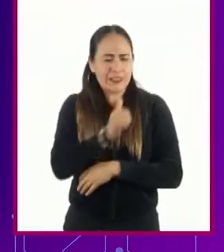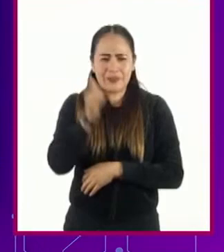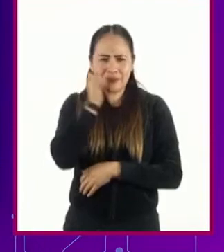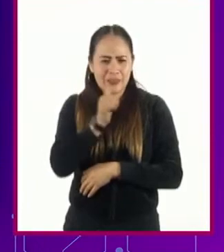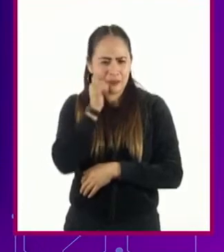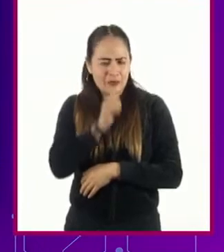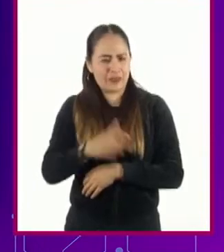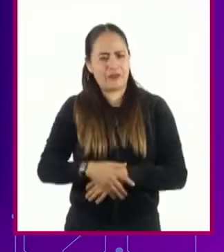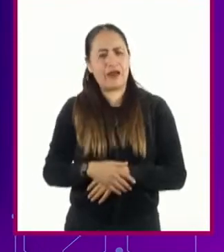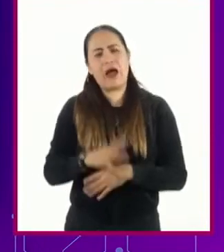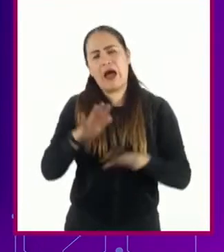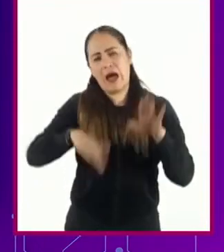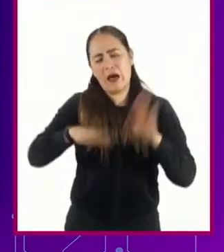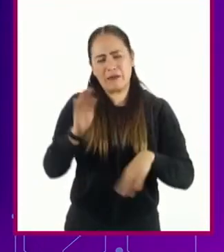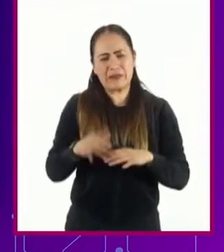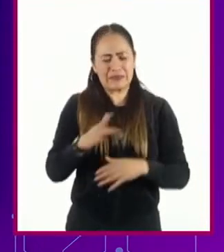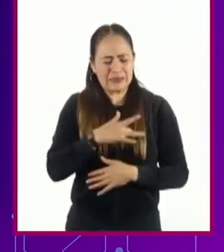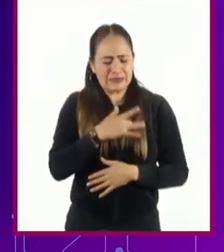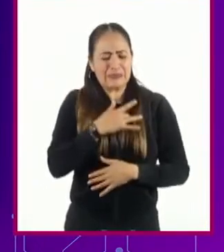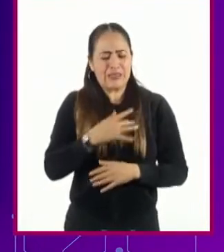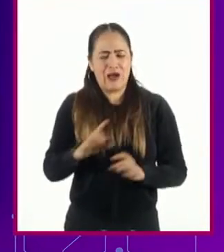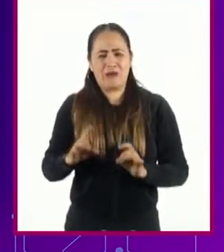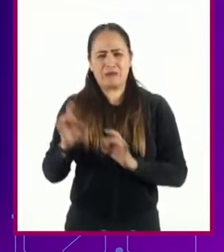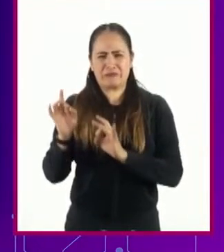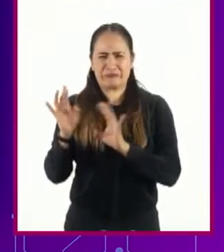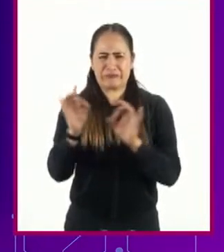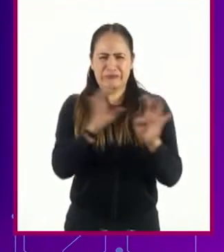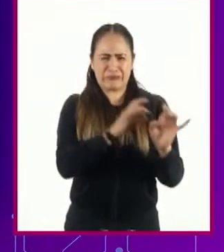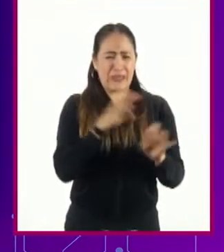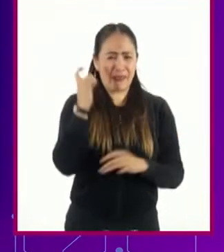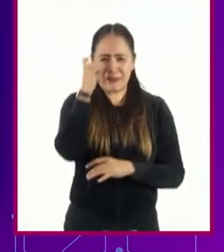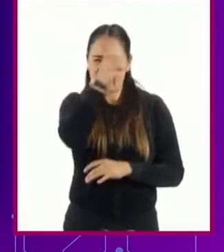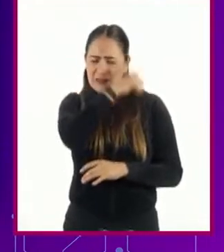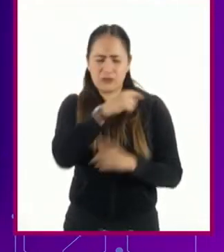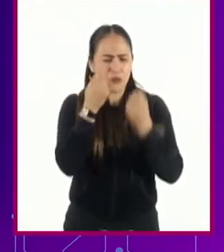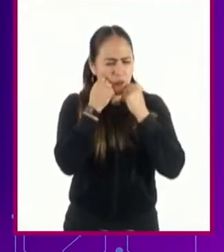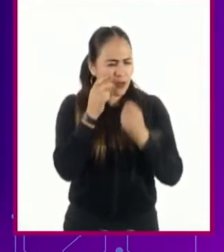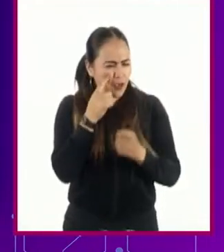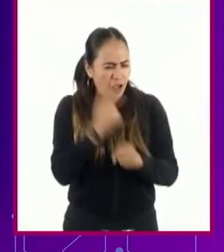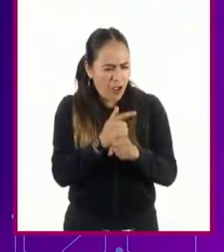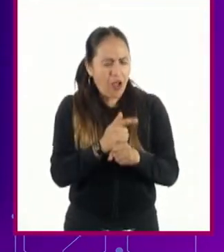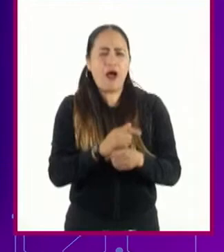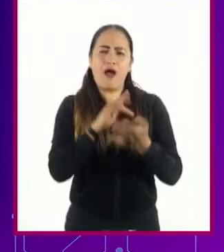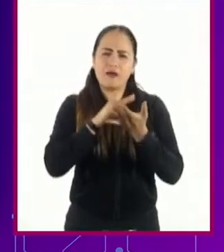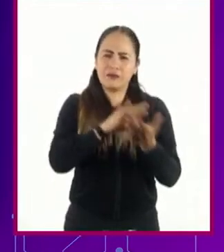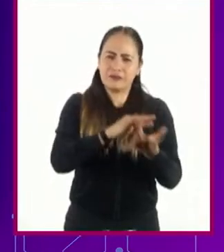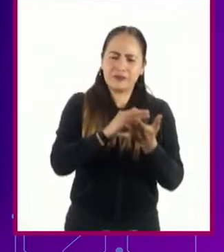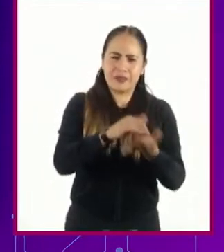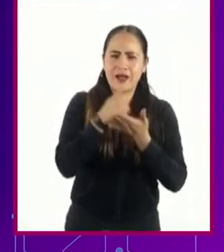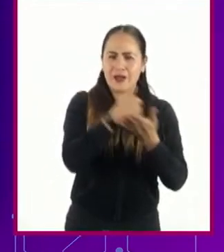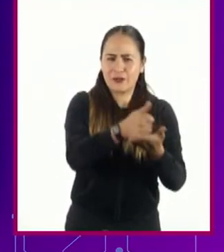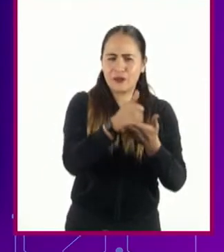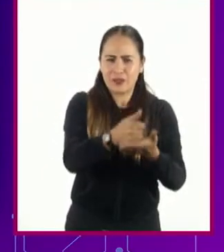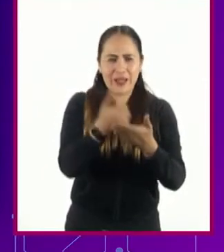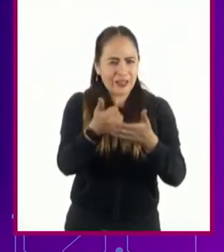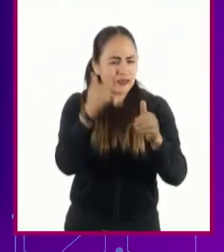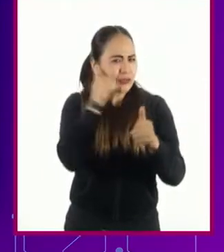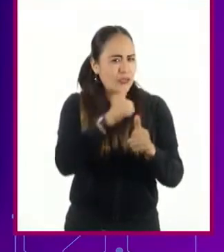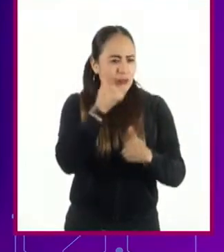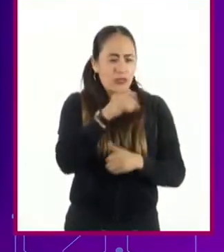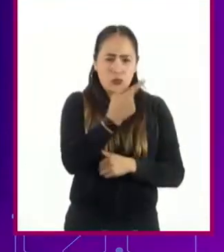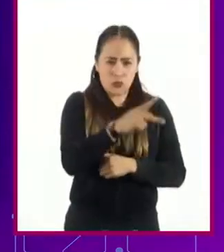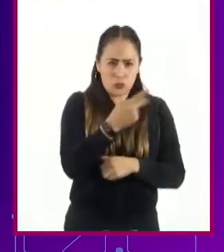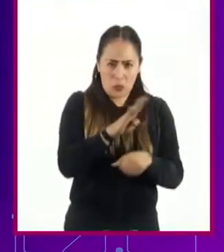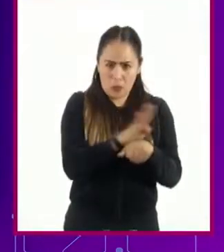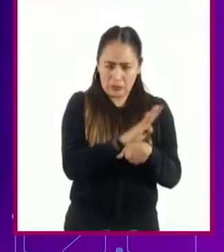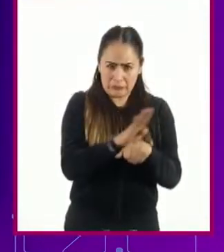sobre todo cuando se experimentan situaciones difíciles. Ser solidario es buscar el bien de todas las personas, solo por el